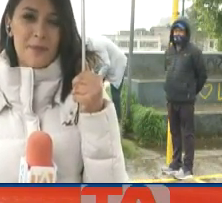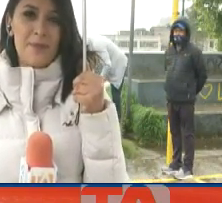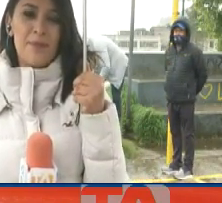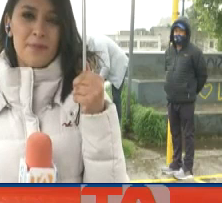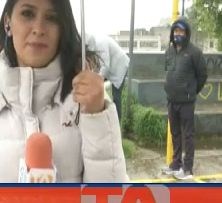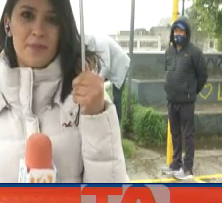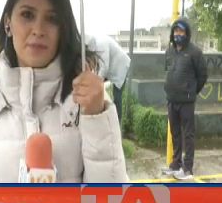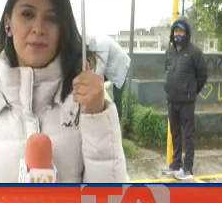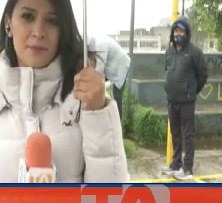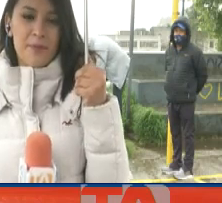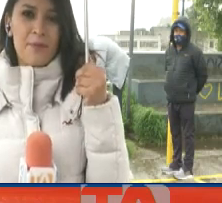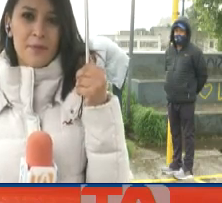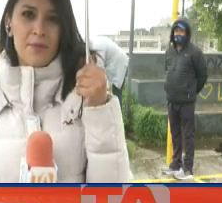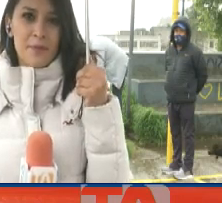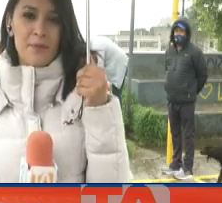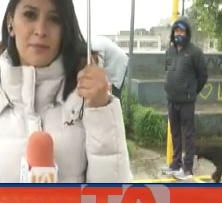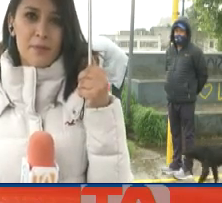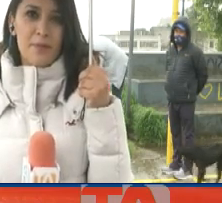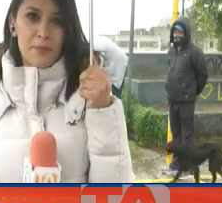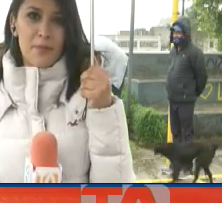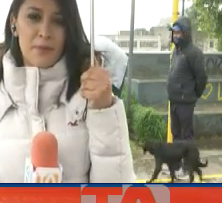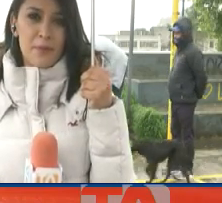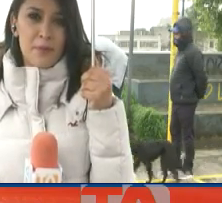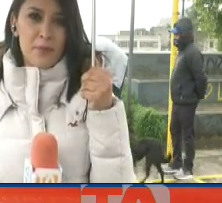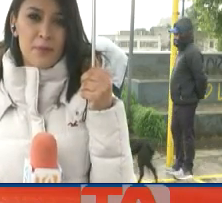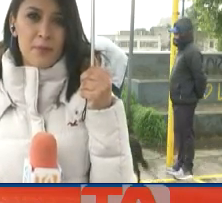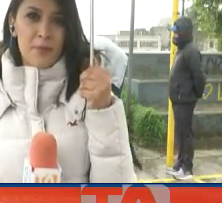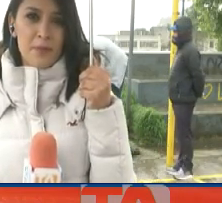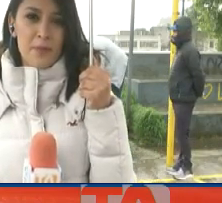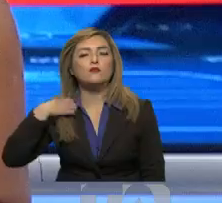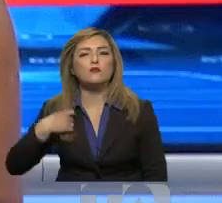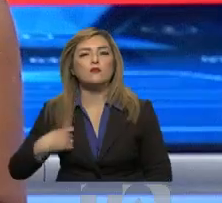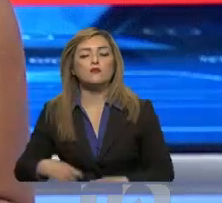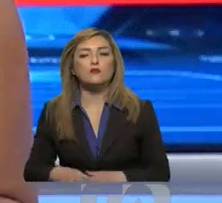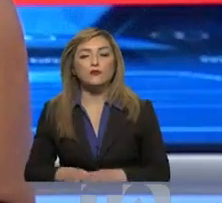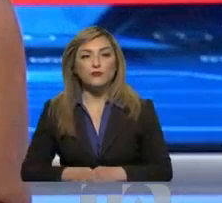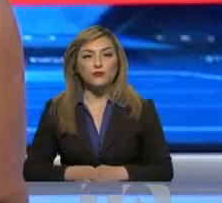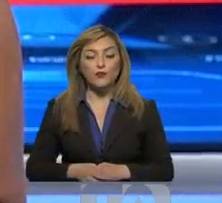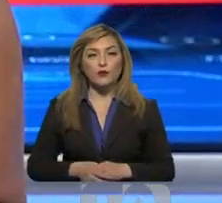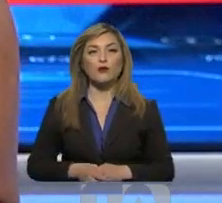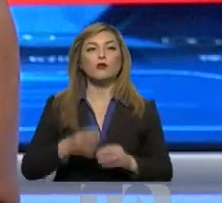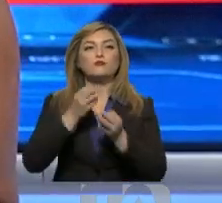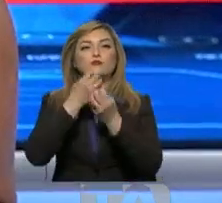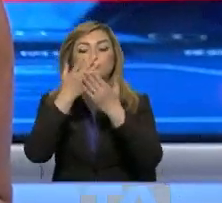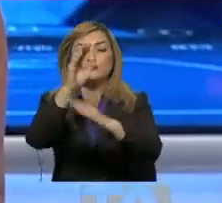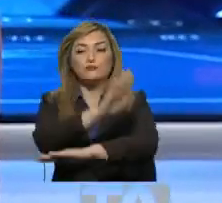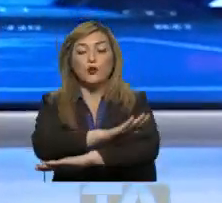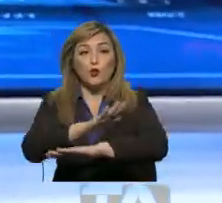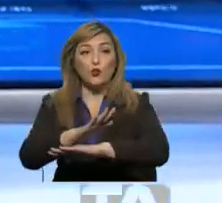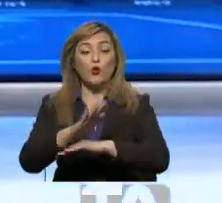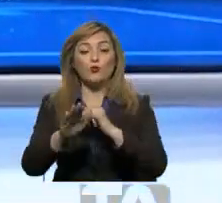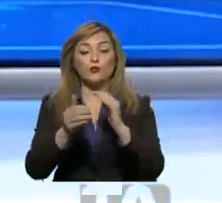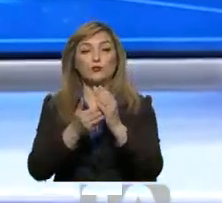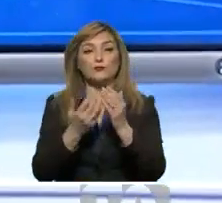chompita para después del noticiero. Muchas gracias por esa recomendación. Con esto empezamos las noticias. Y les contamos que alumnos volvieron a